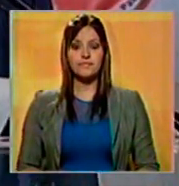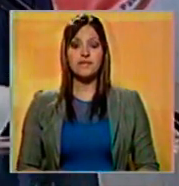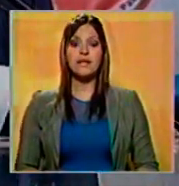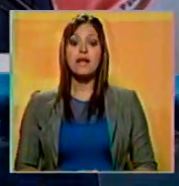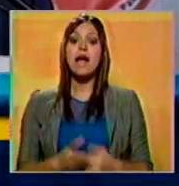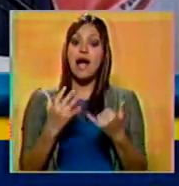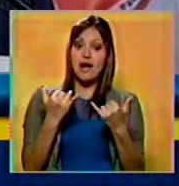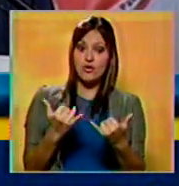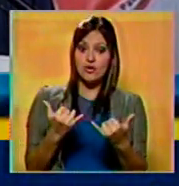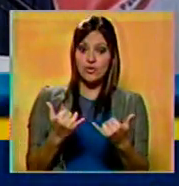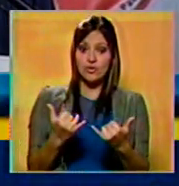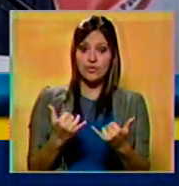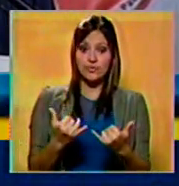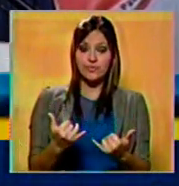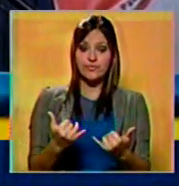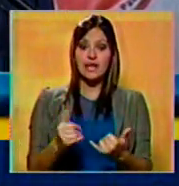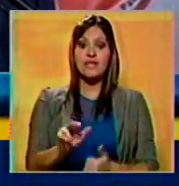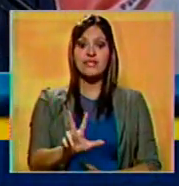Tenemos